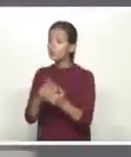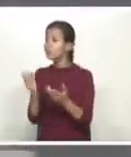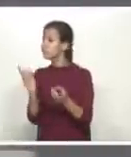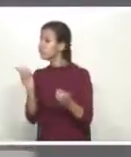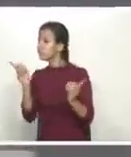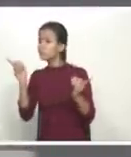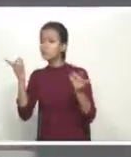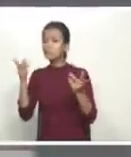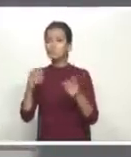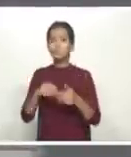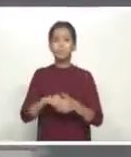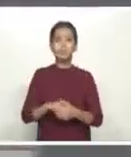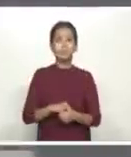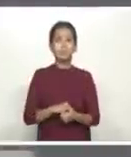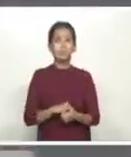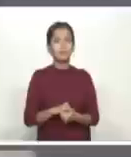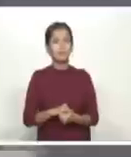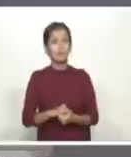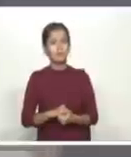Entonces le digo,